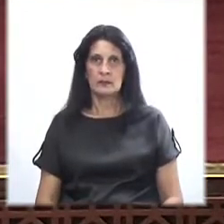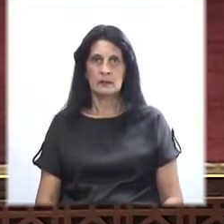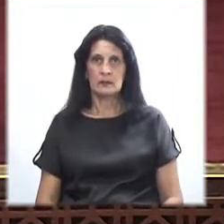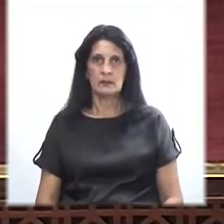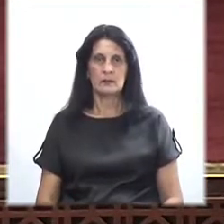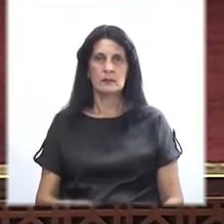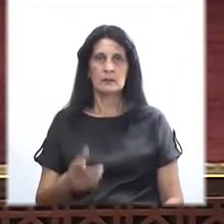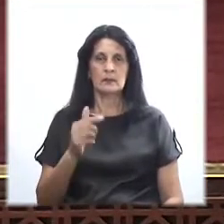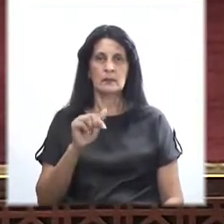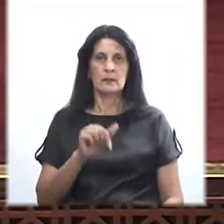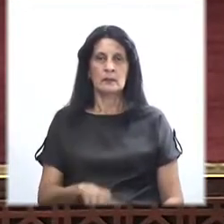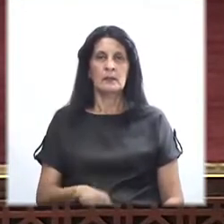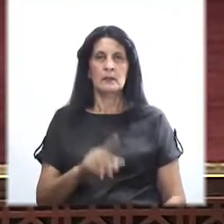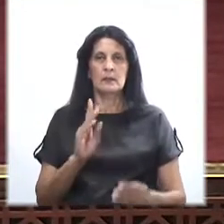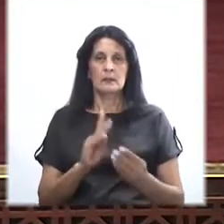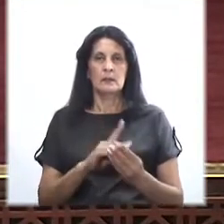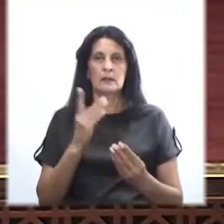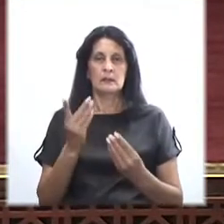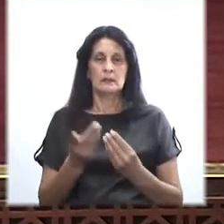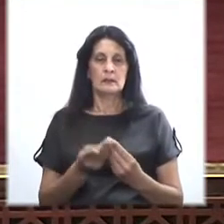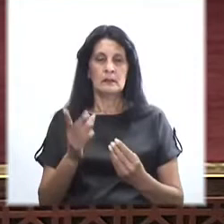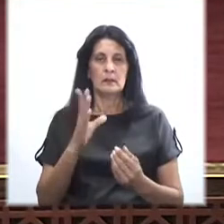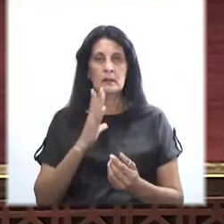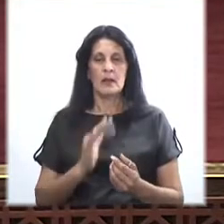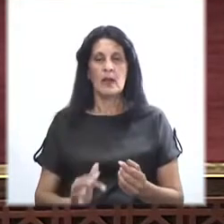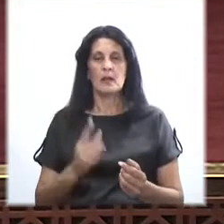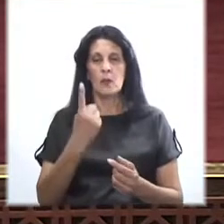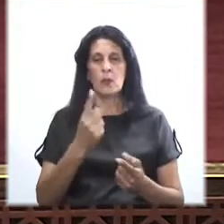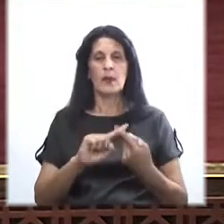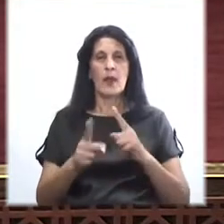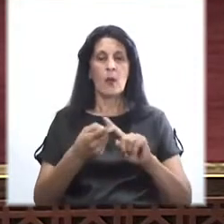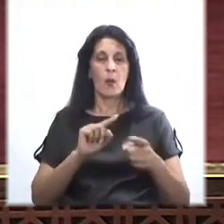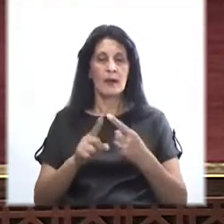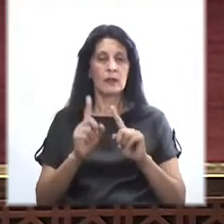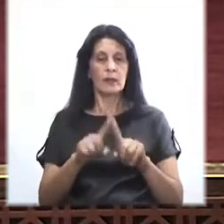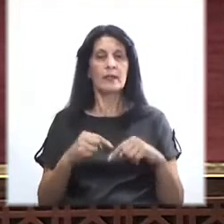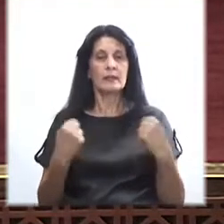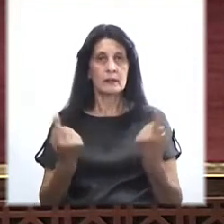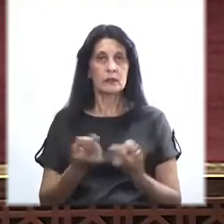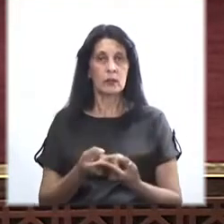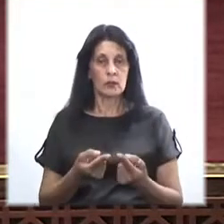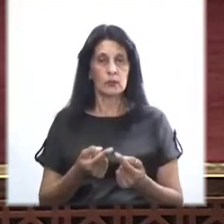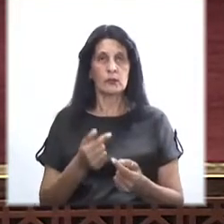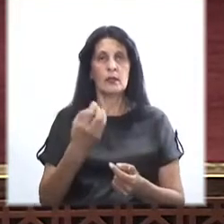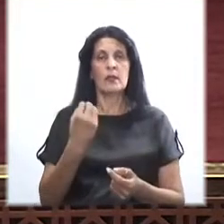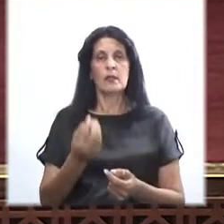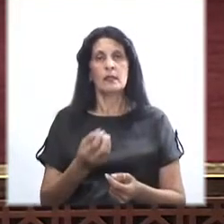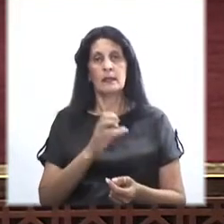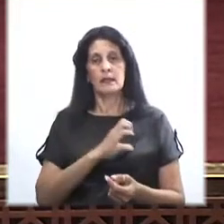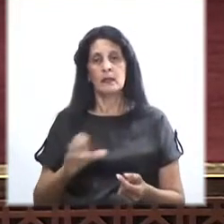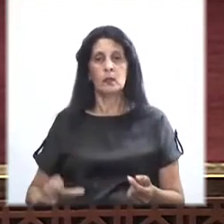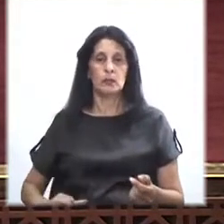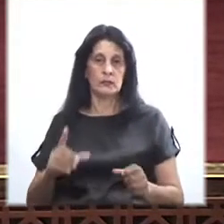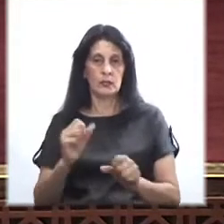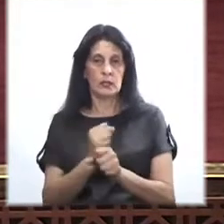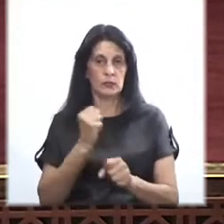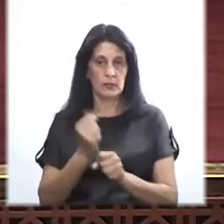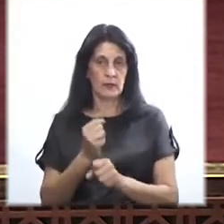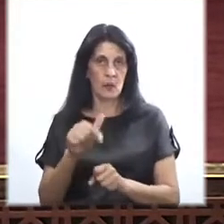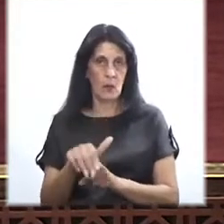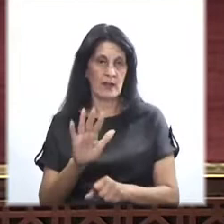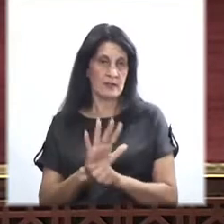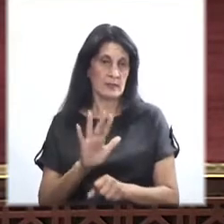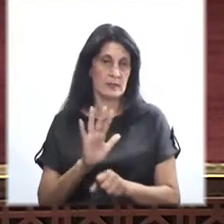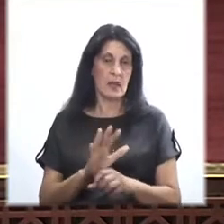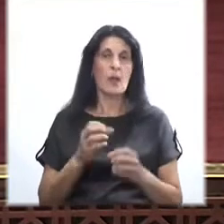Este proyecto lo que tiene es un acuerdo entre todas las partes del Ejecutivo, lo trabajó así. Por eso